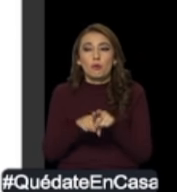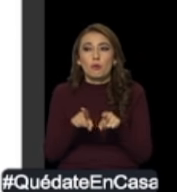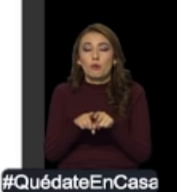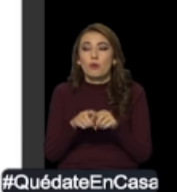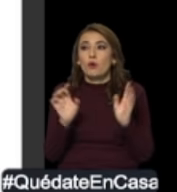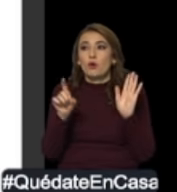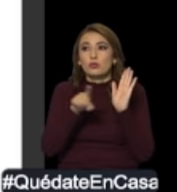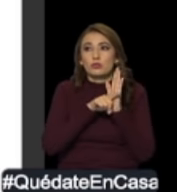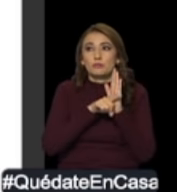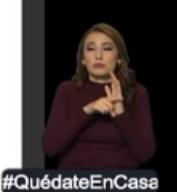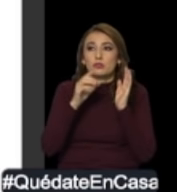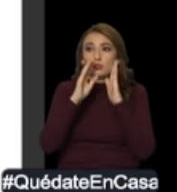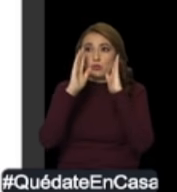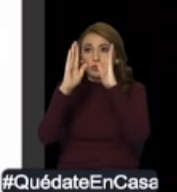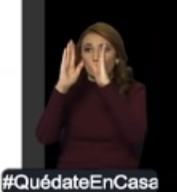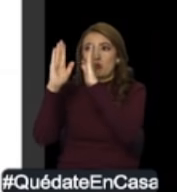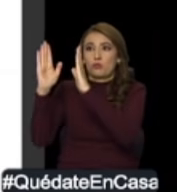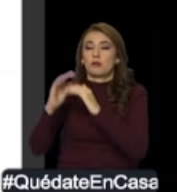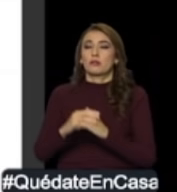descartado y sospechoso.